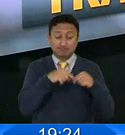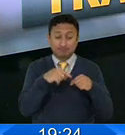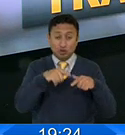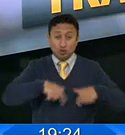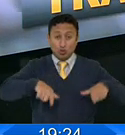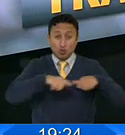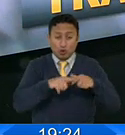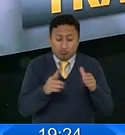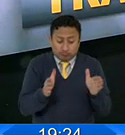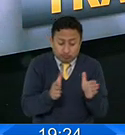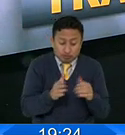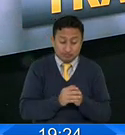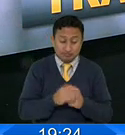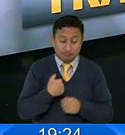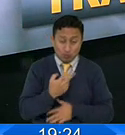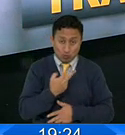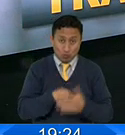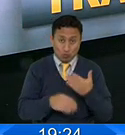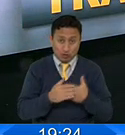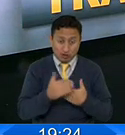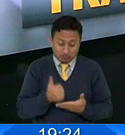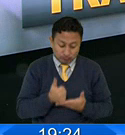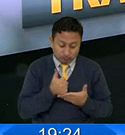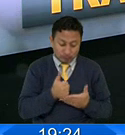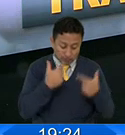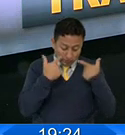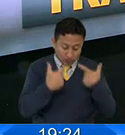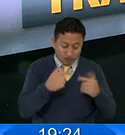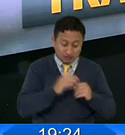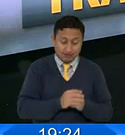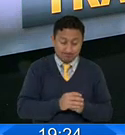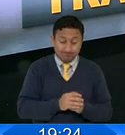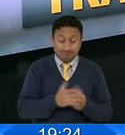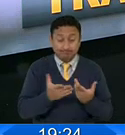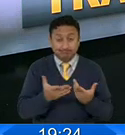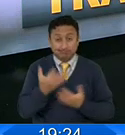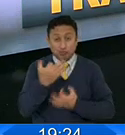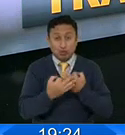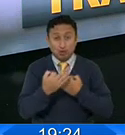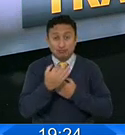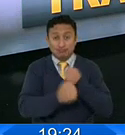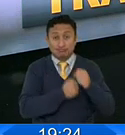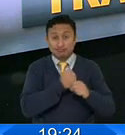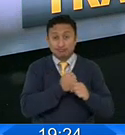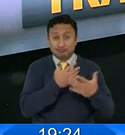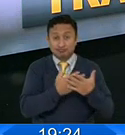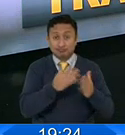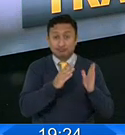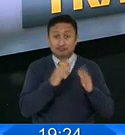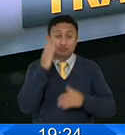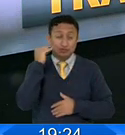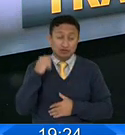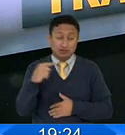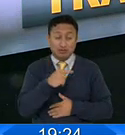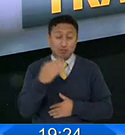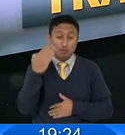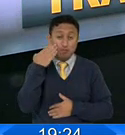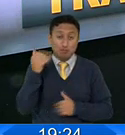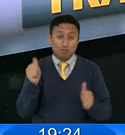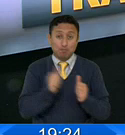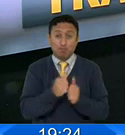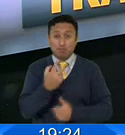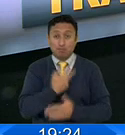y rejas crían a sus hijos mientras cumplen una sentencia aquí les presentamos la historia de las madres e hijos